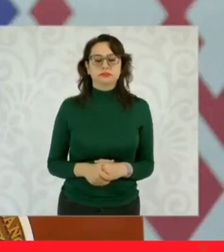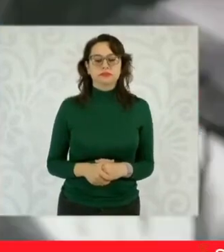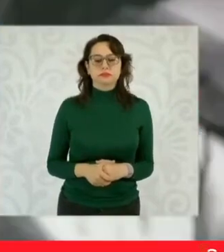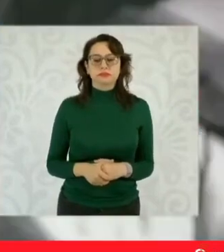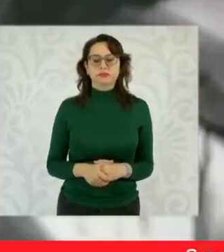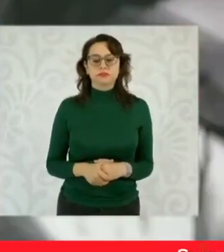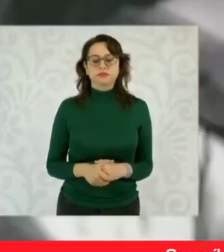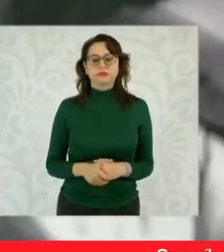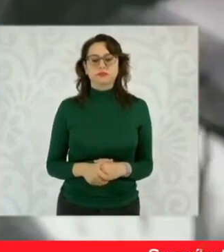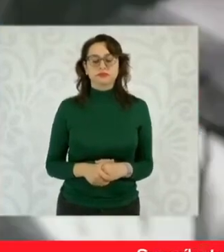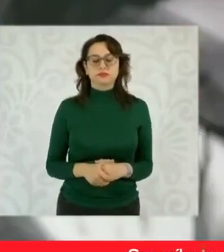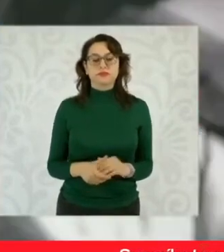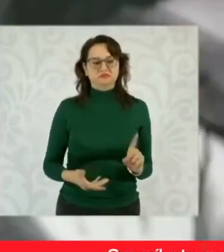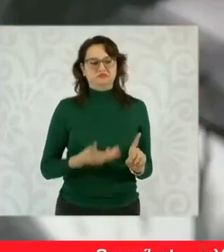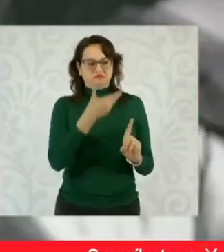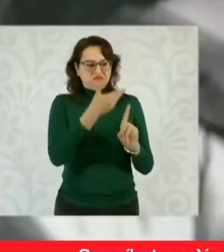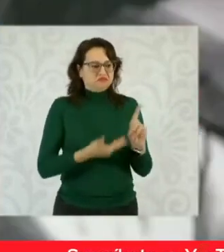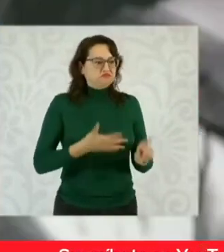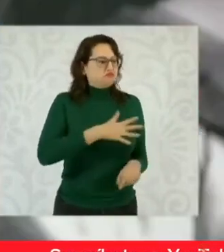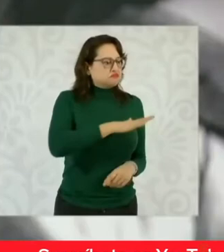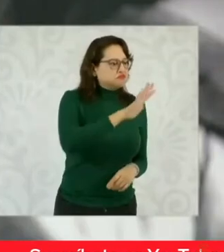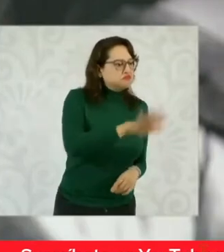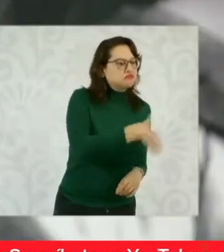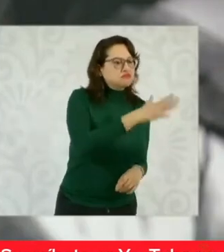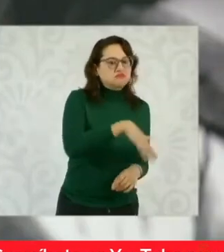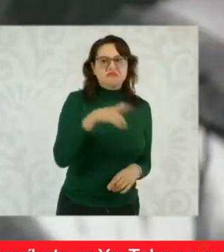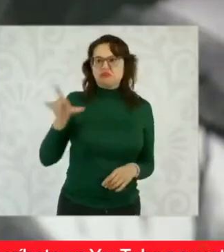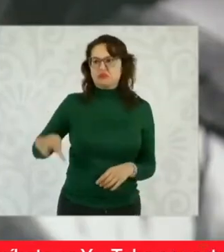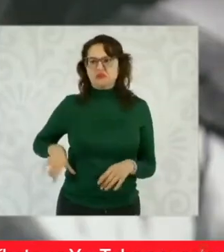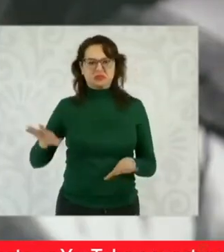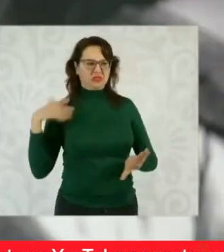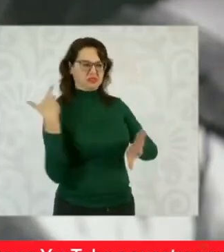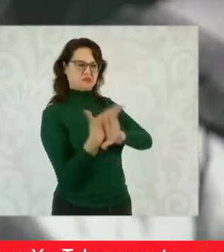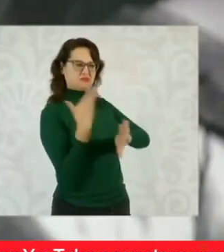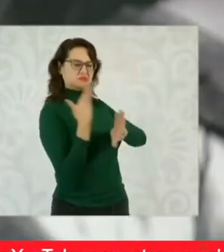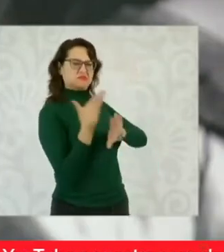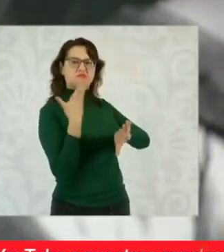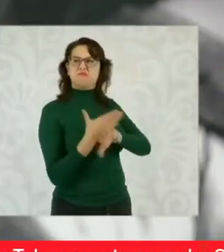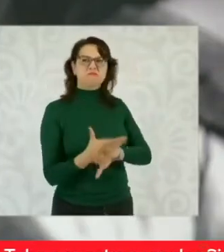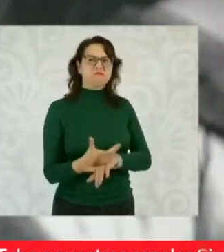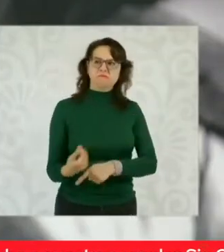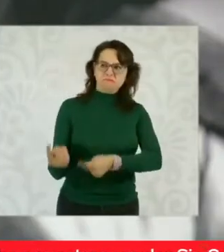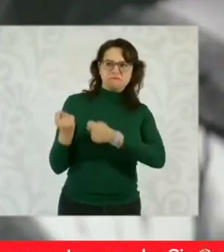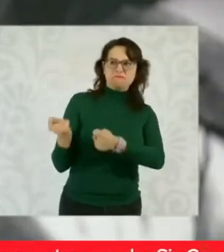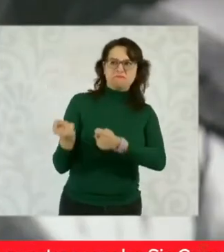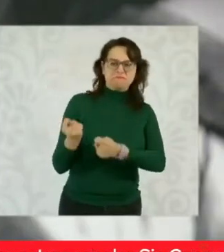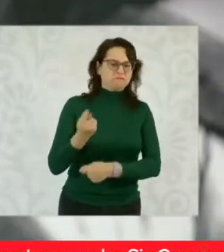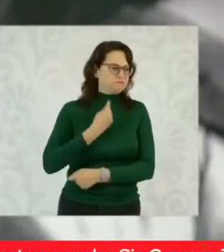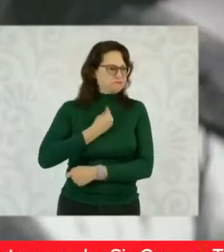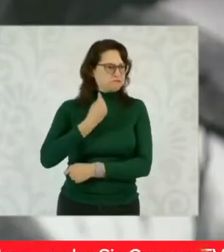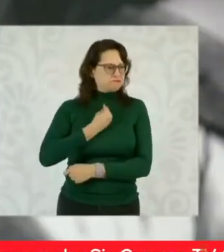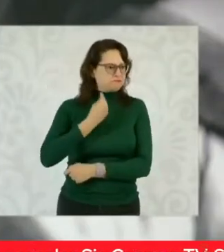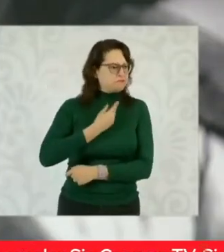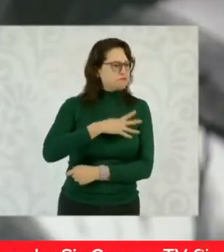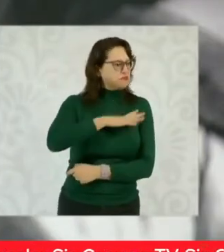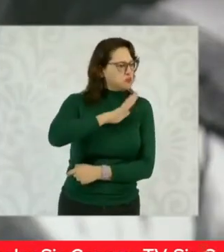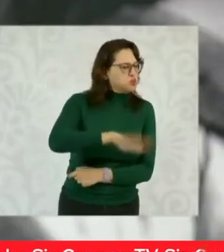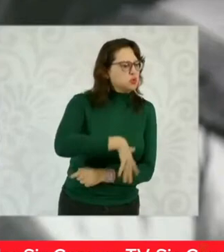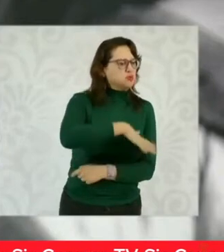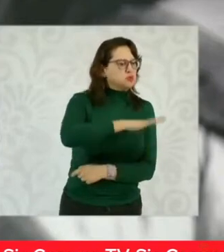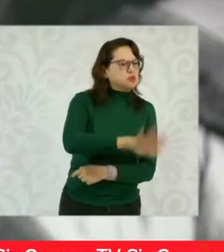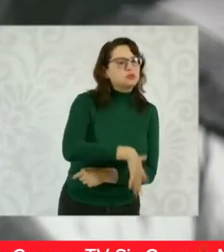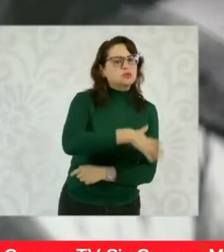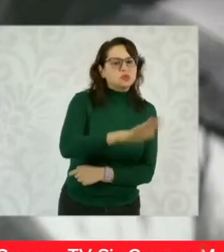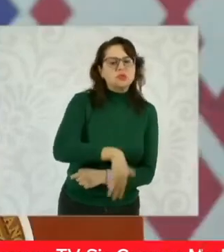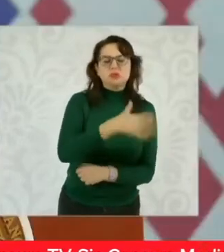Pese a la propia persecución que ella vivió, no provocó el fin de su activismo ni de la búsqueda incesante de su hijo y de cientos de